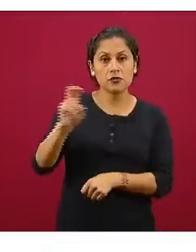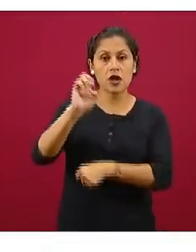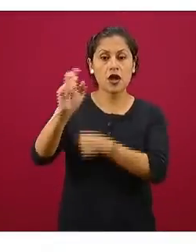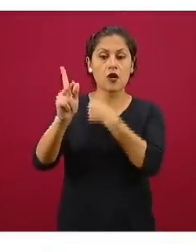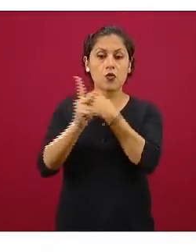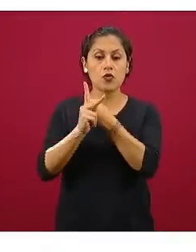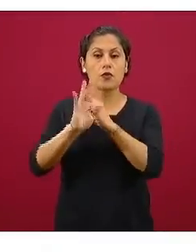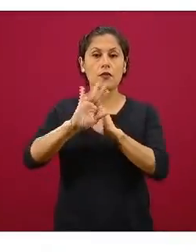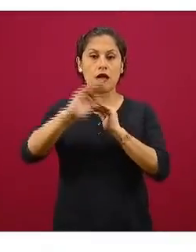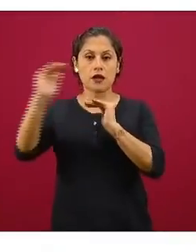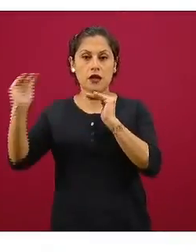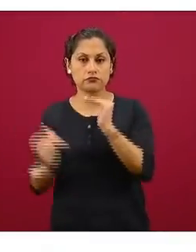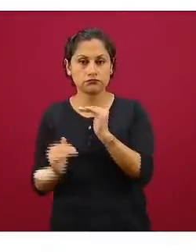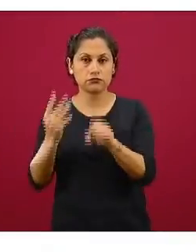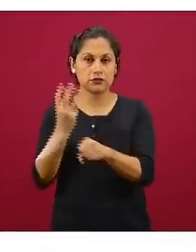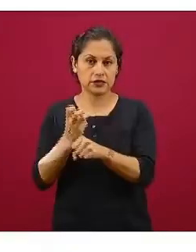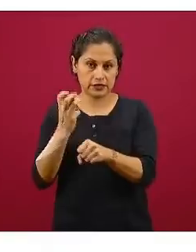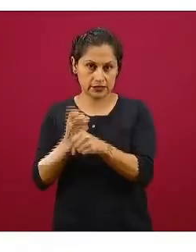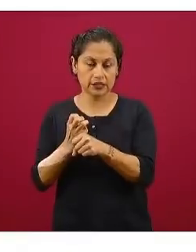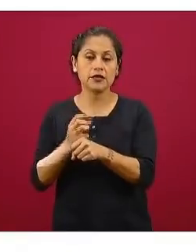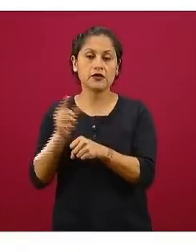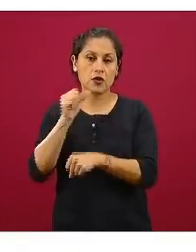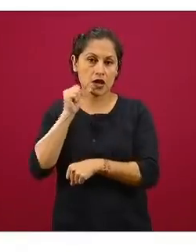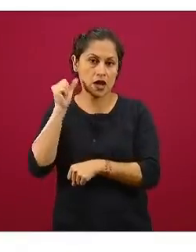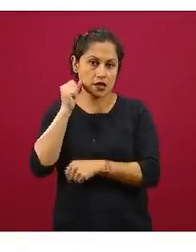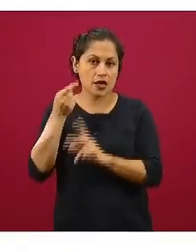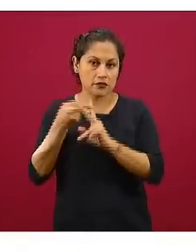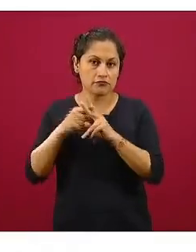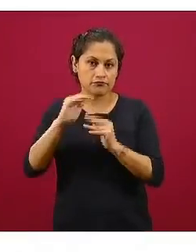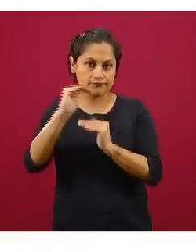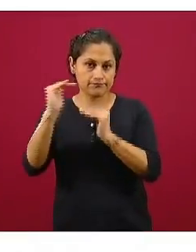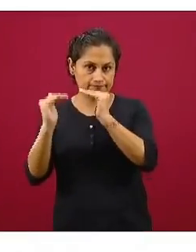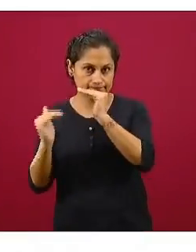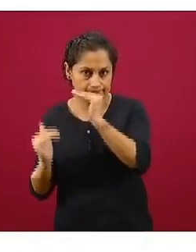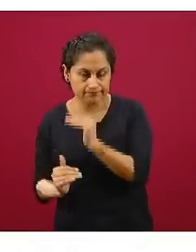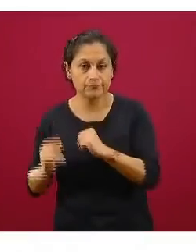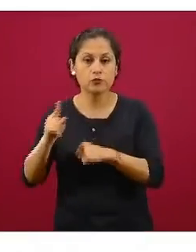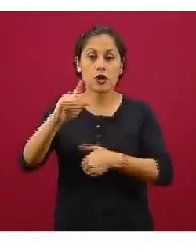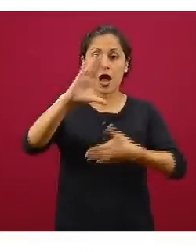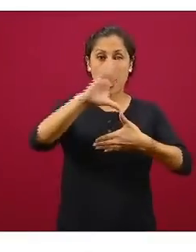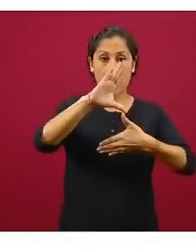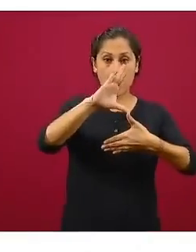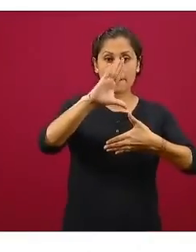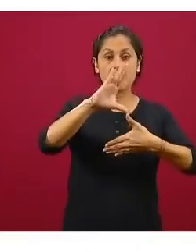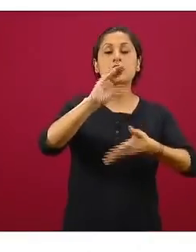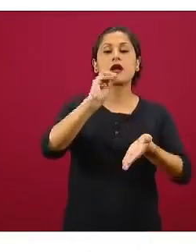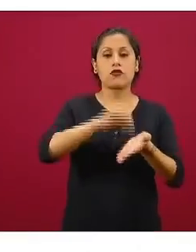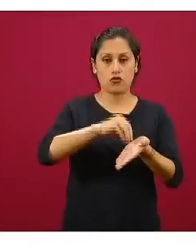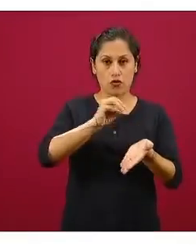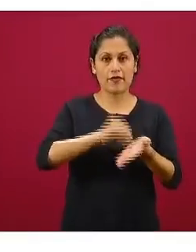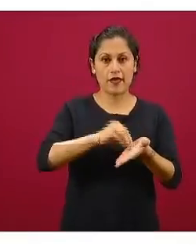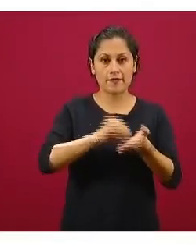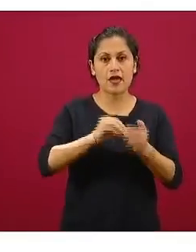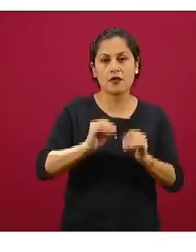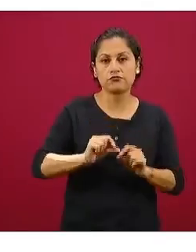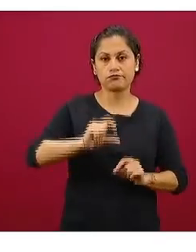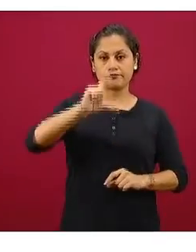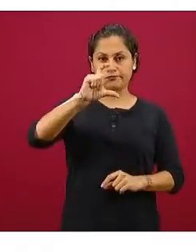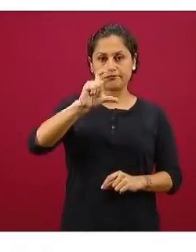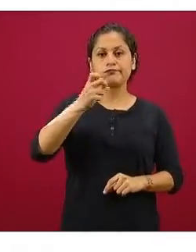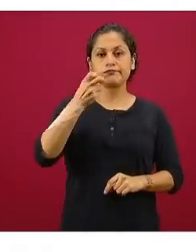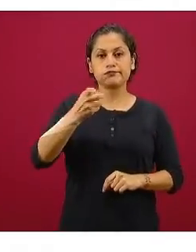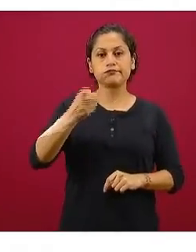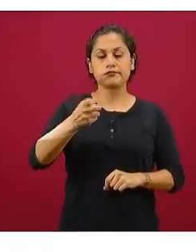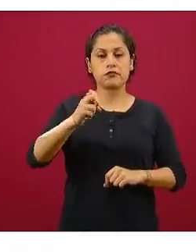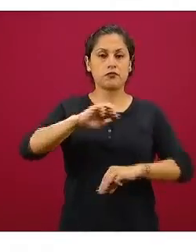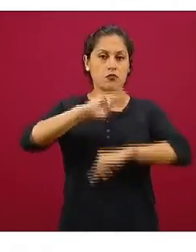lo veíamos desde el día de ayer, y en el caso de América sigue concentrando la mayor proporción de la pandemia activa a nivel